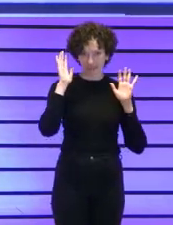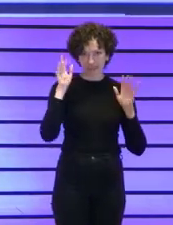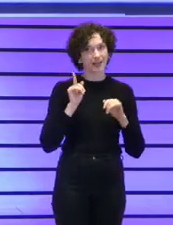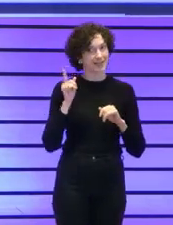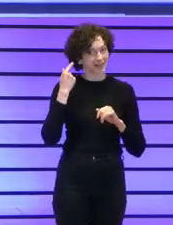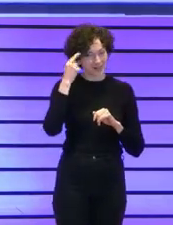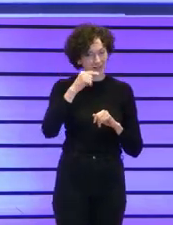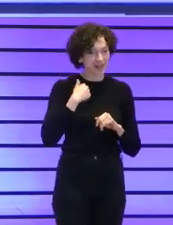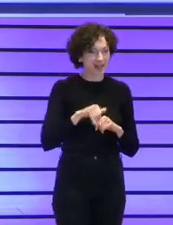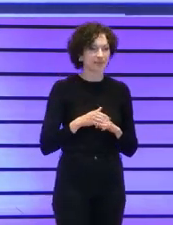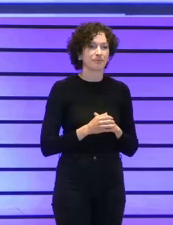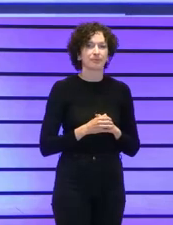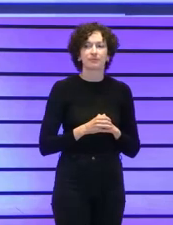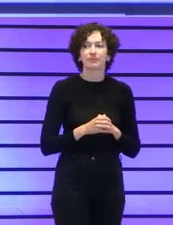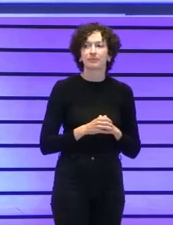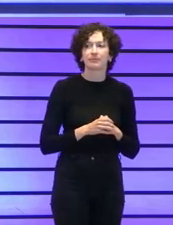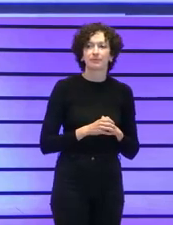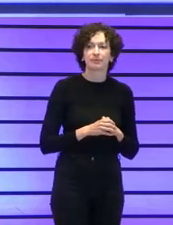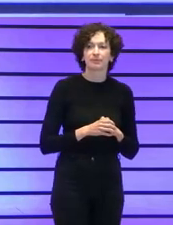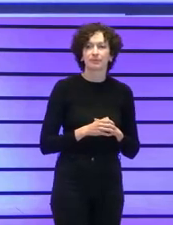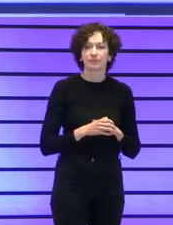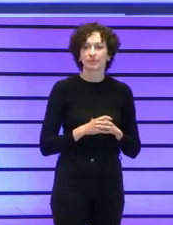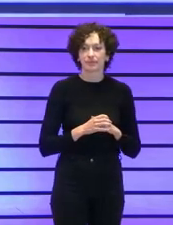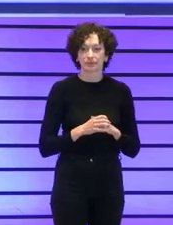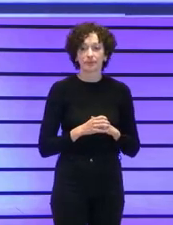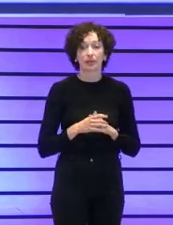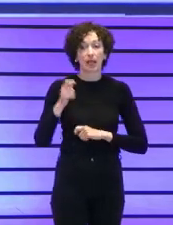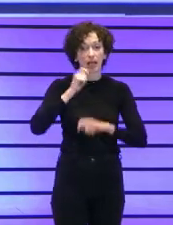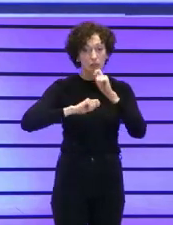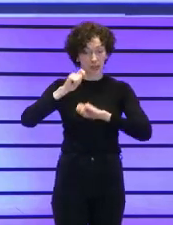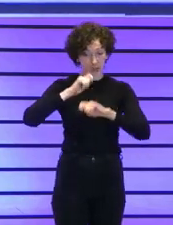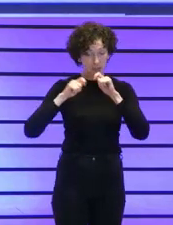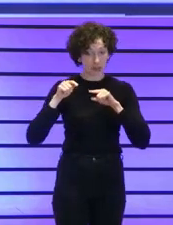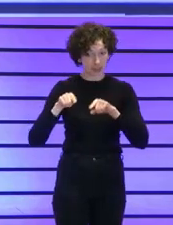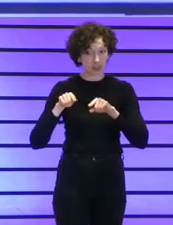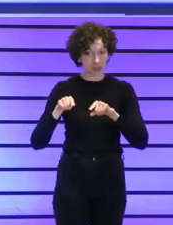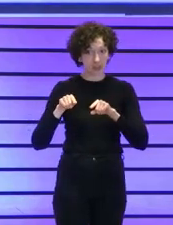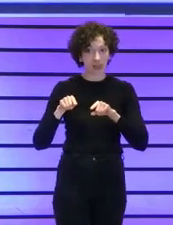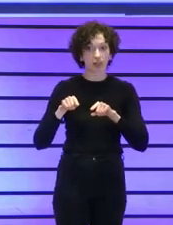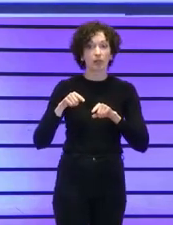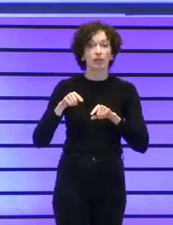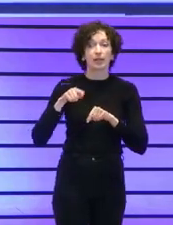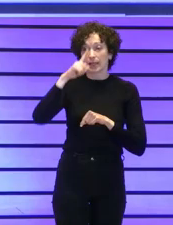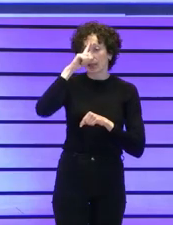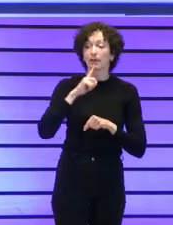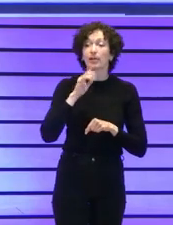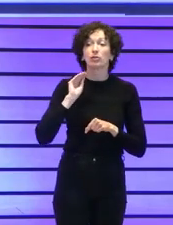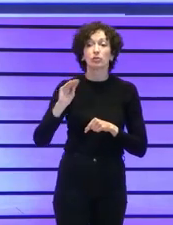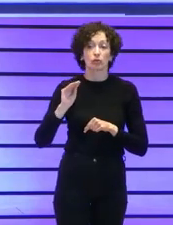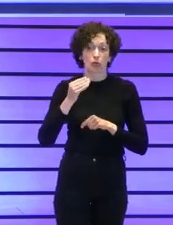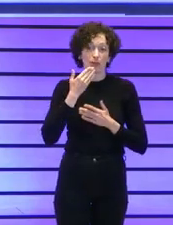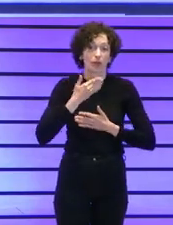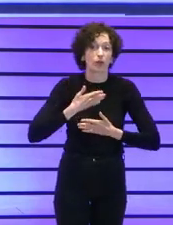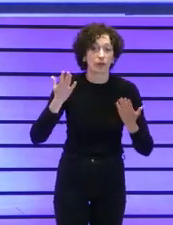sabe, ¿eh? ¿Cuáles son las claves para que las entidades del tercer sector mantengan o incluso mejoren la imagen de confianza